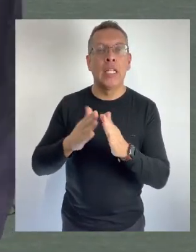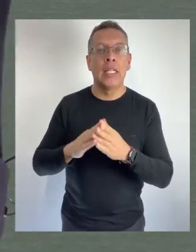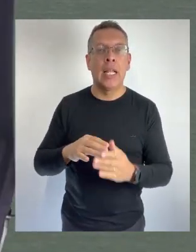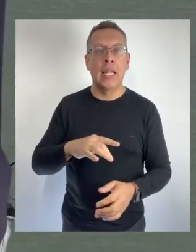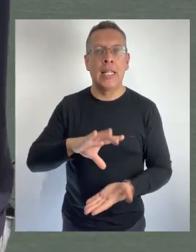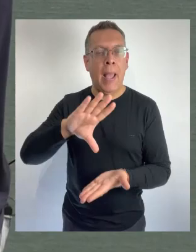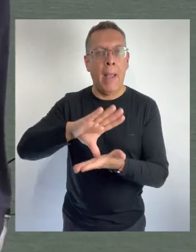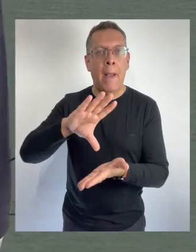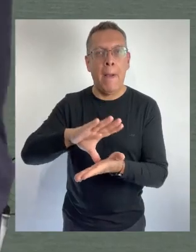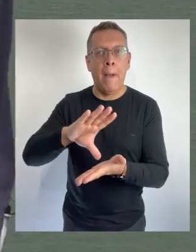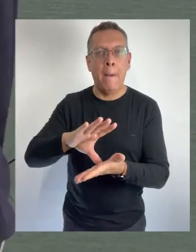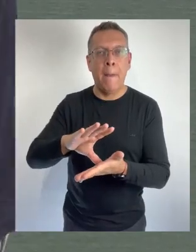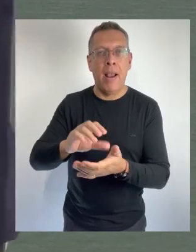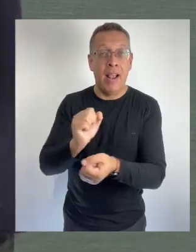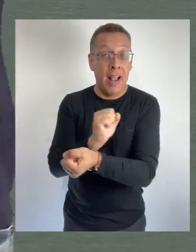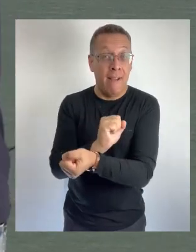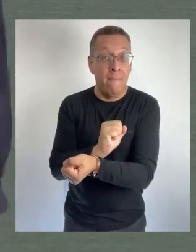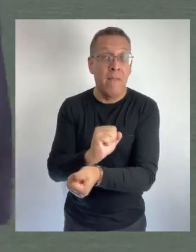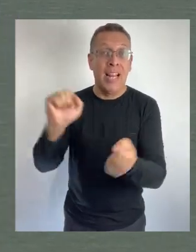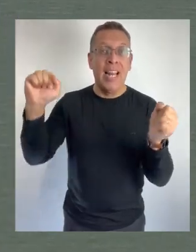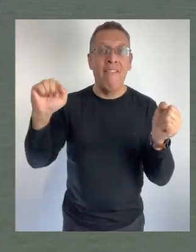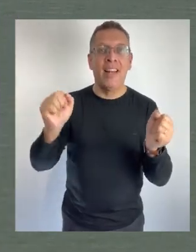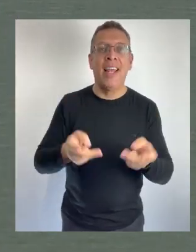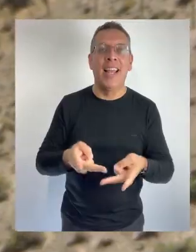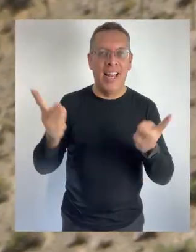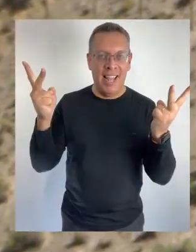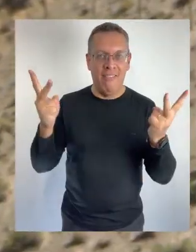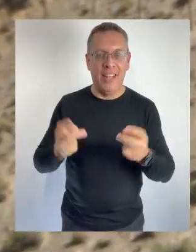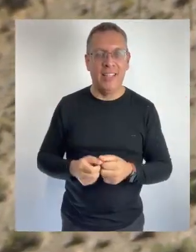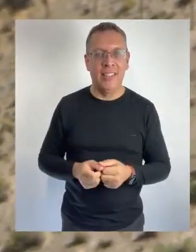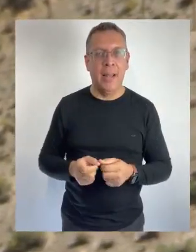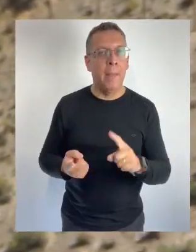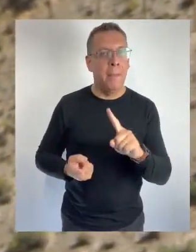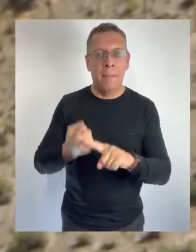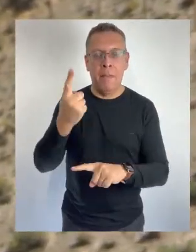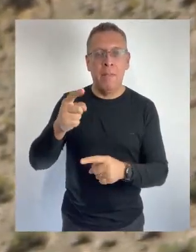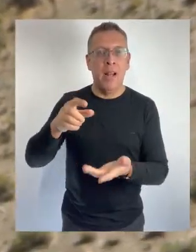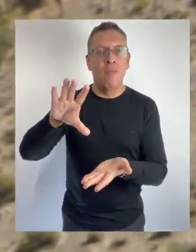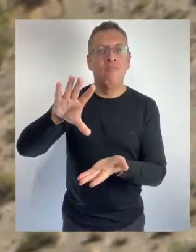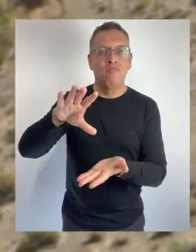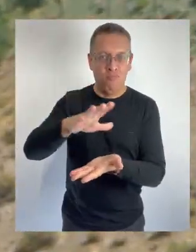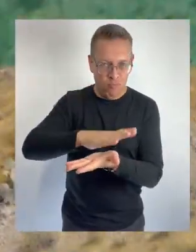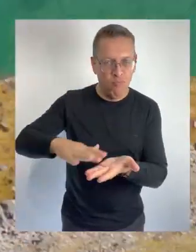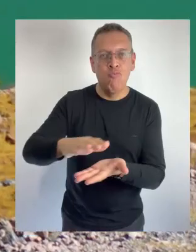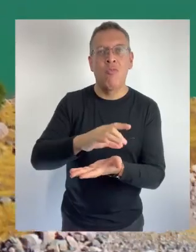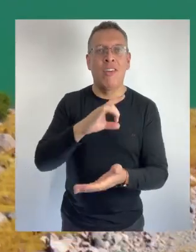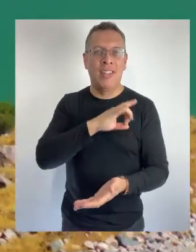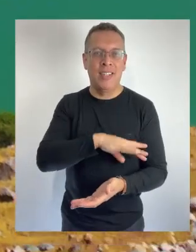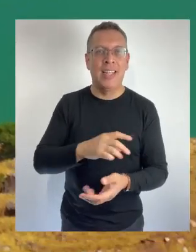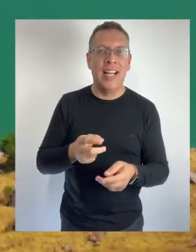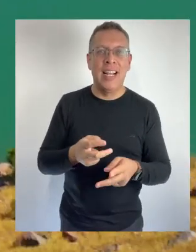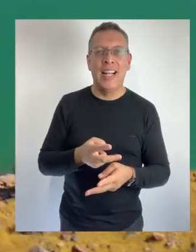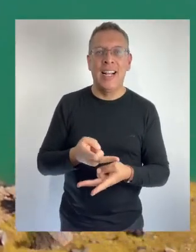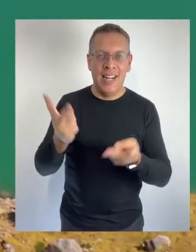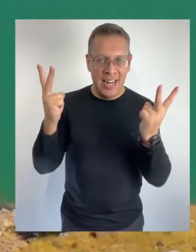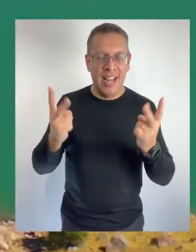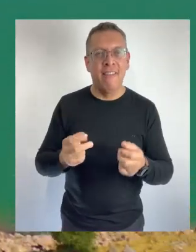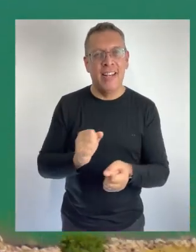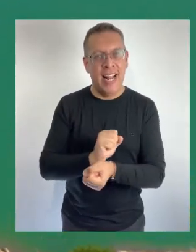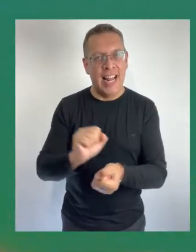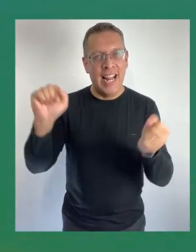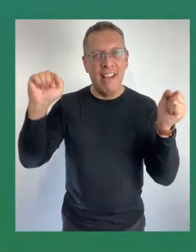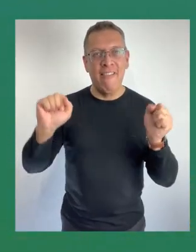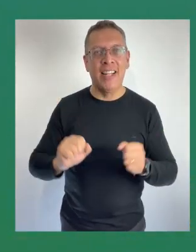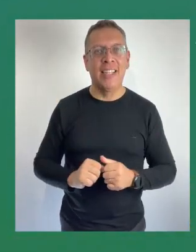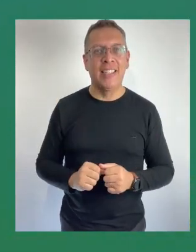Y Putaendo, primer pueblo libre de Chile. Y estamos de fondo con un embalse que en lo que está